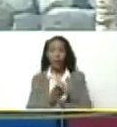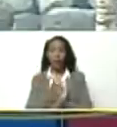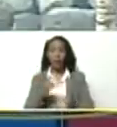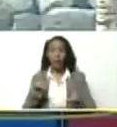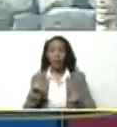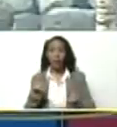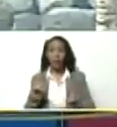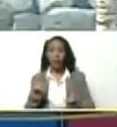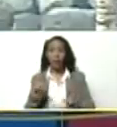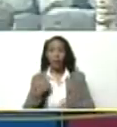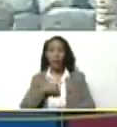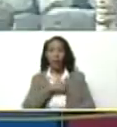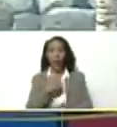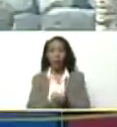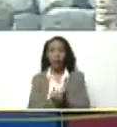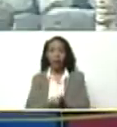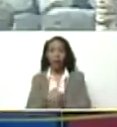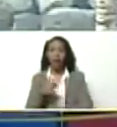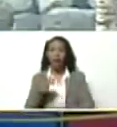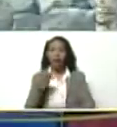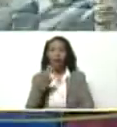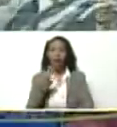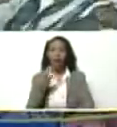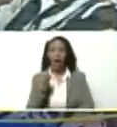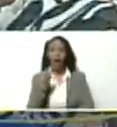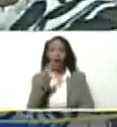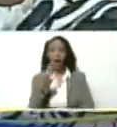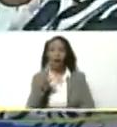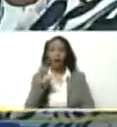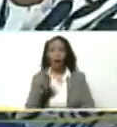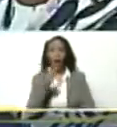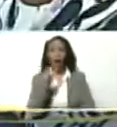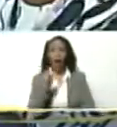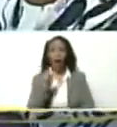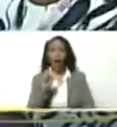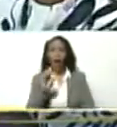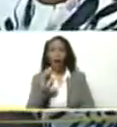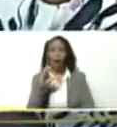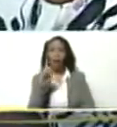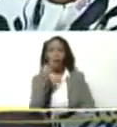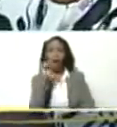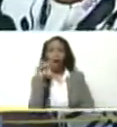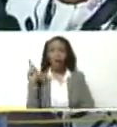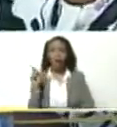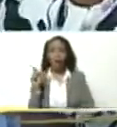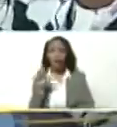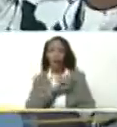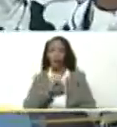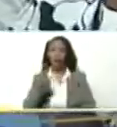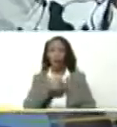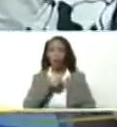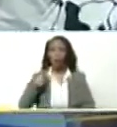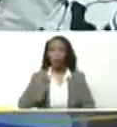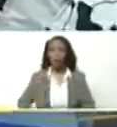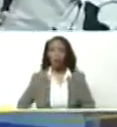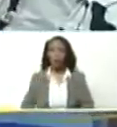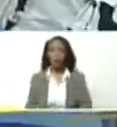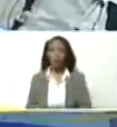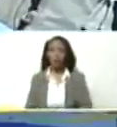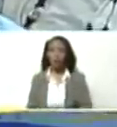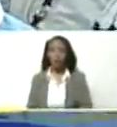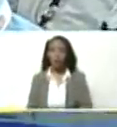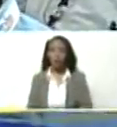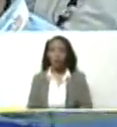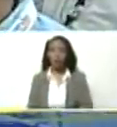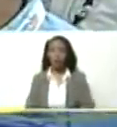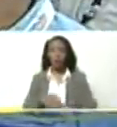Popular, nuestra hermana Argelia, de la República Popular China, Lip Barón,